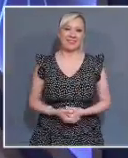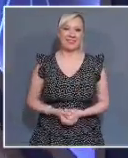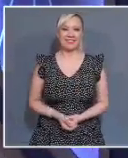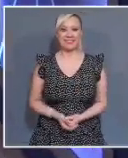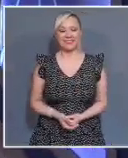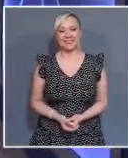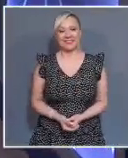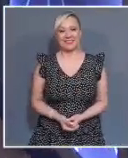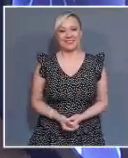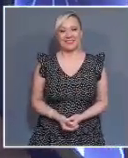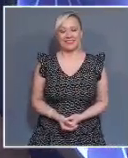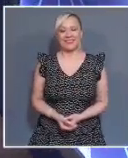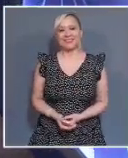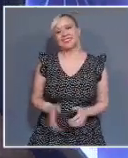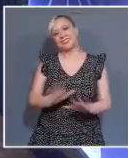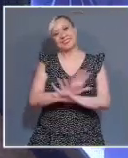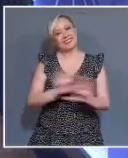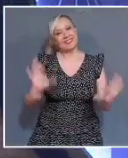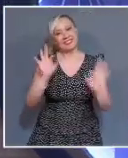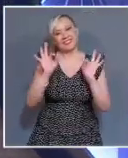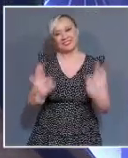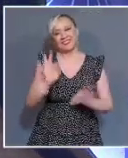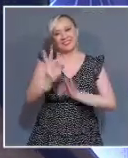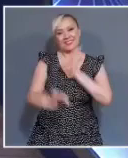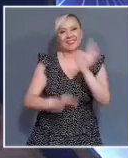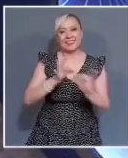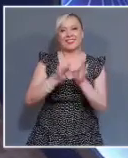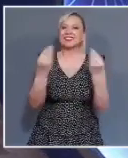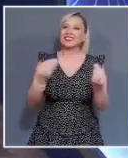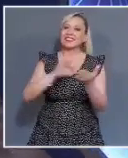Y con esta información nos vamos. Como siempre, muchas gracias por haber estado con